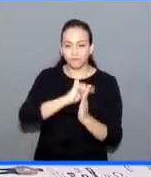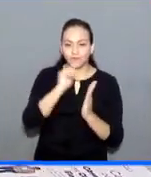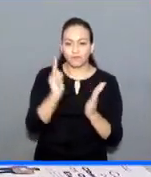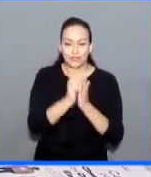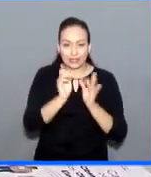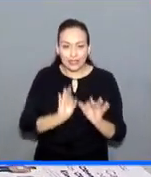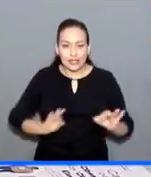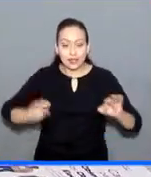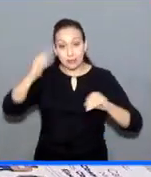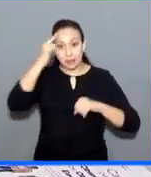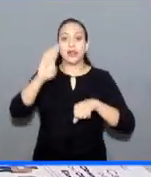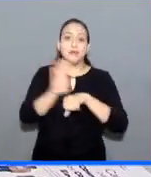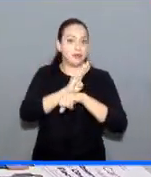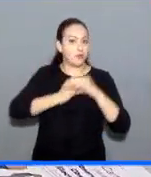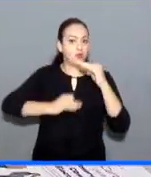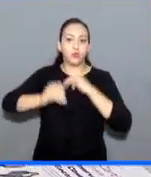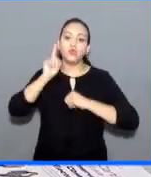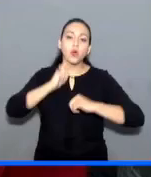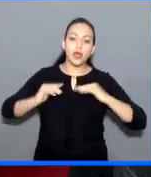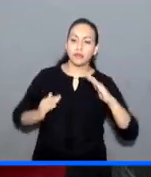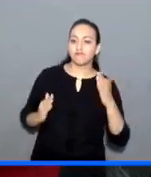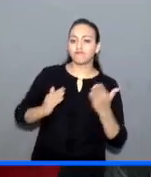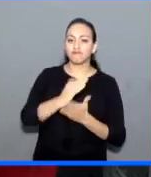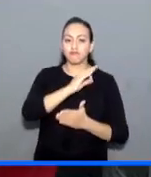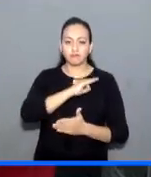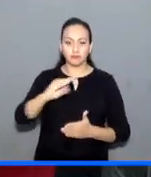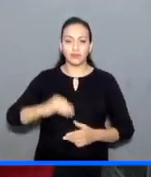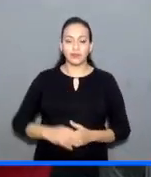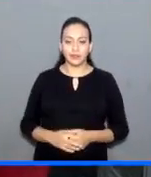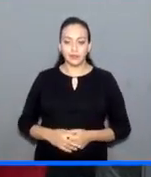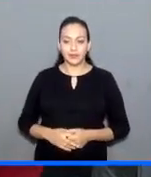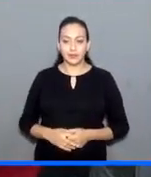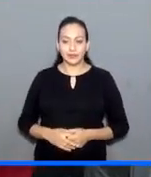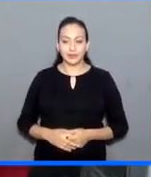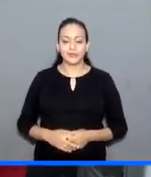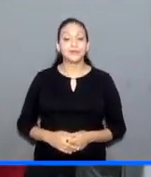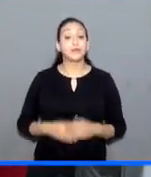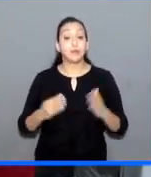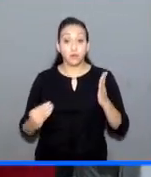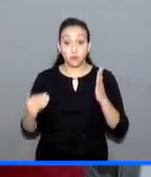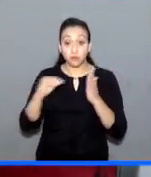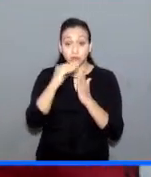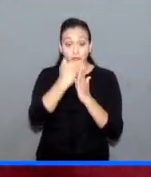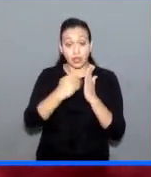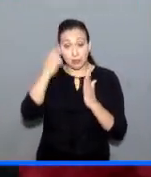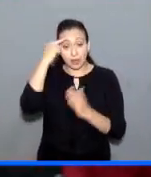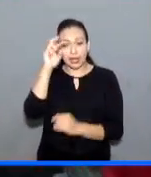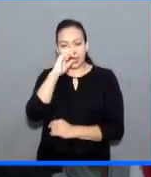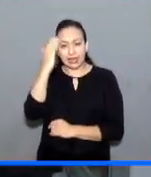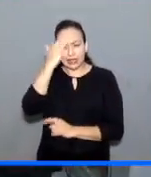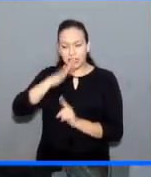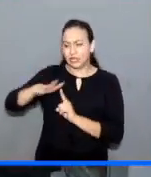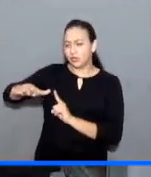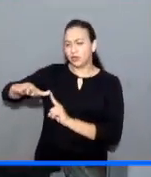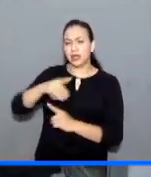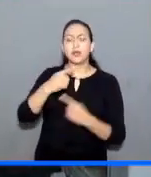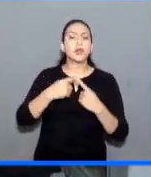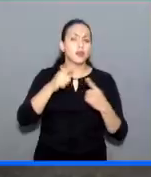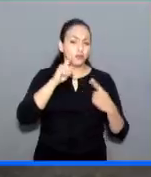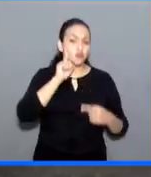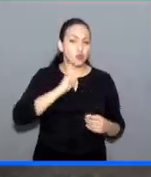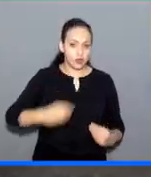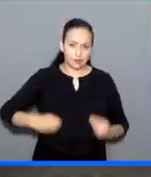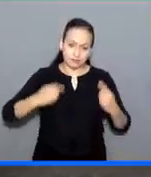en la participación política de las mujeres. Impulsar criterios que reconozcan contextos diferenciados que consideren circunstancias de